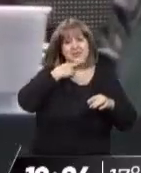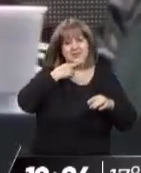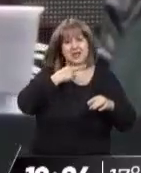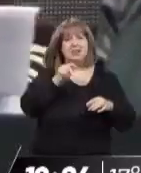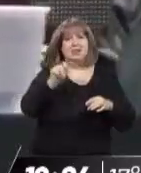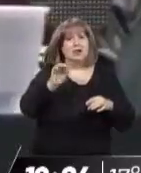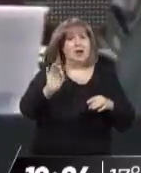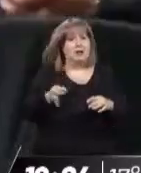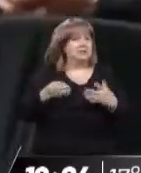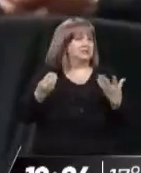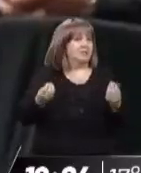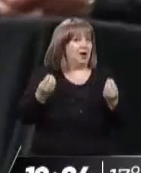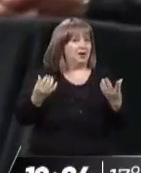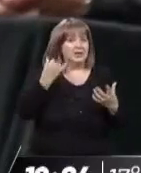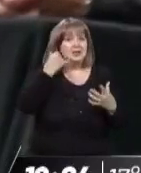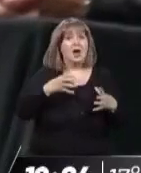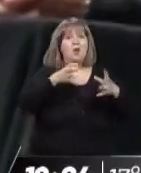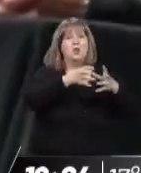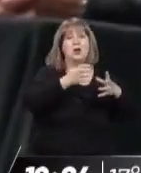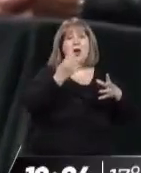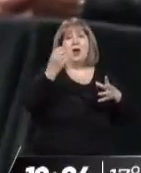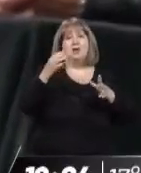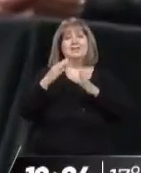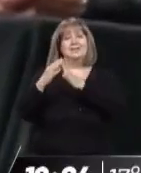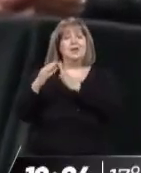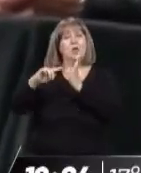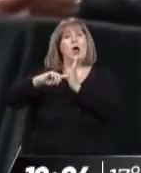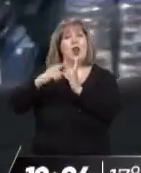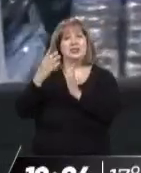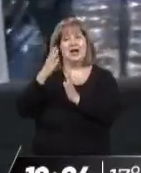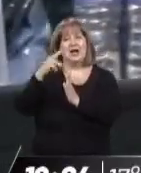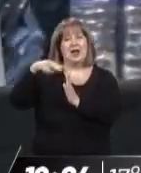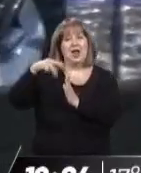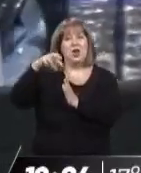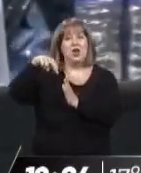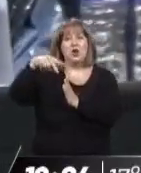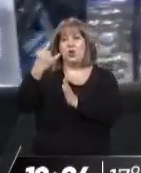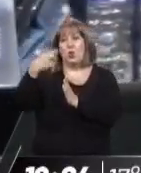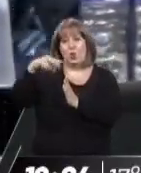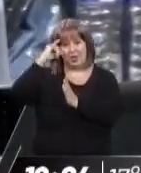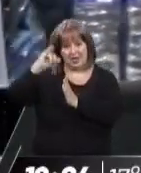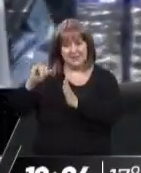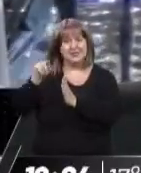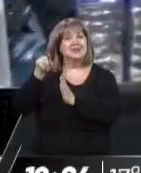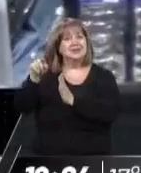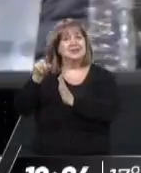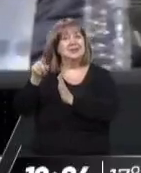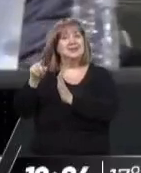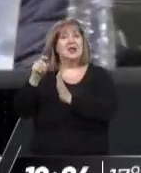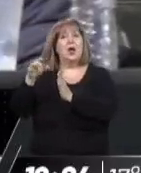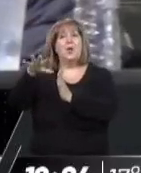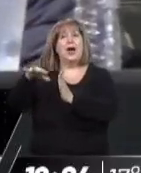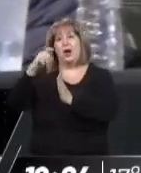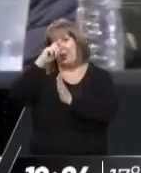Uno de ellos fue en el Estadio de Obras Sanitarias, en el barrio porteño de Núñez, y allí la CGT no solo encabezó una